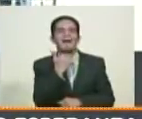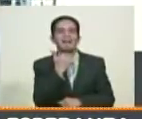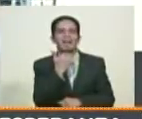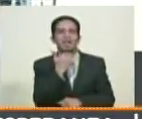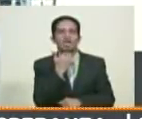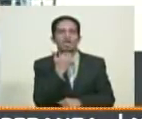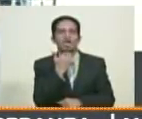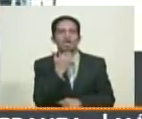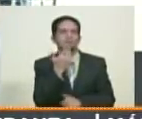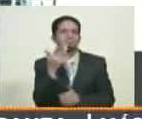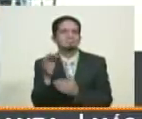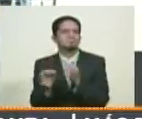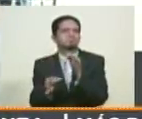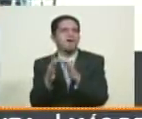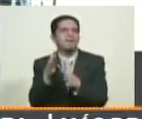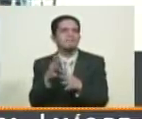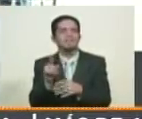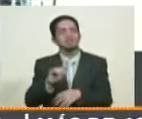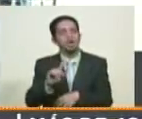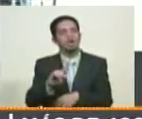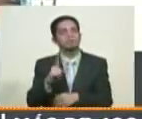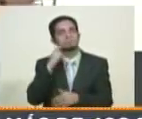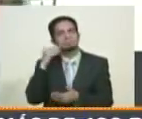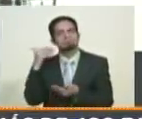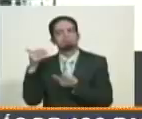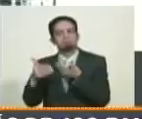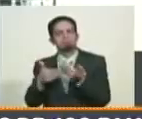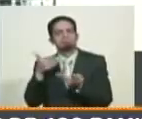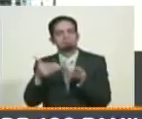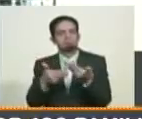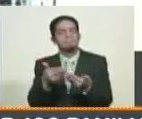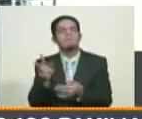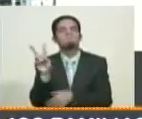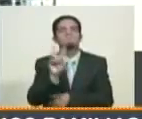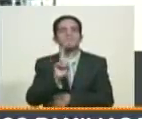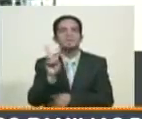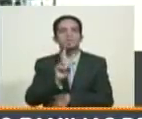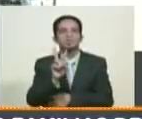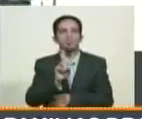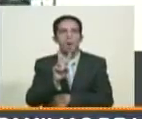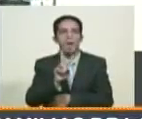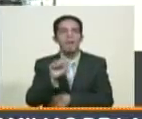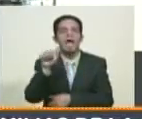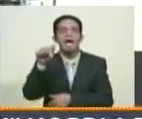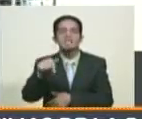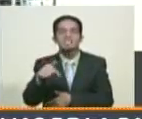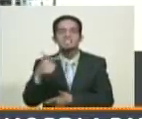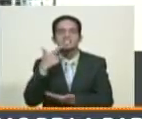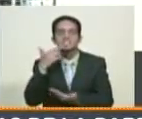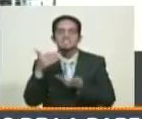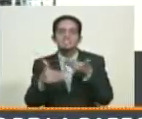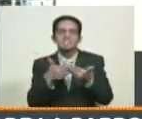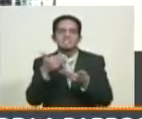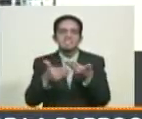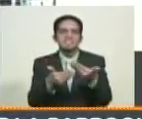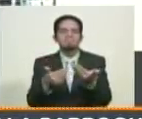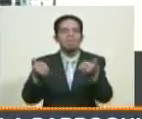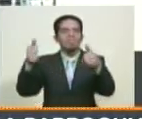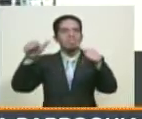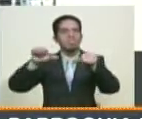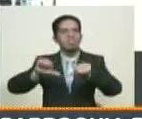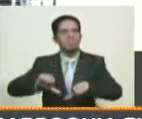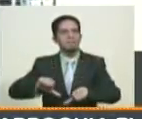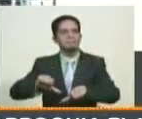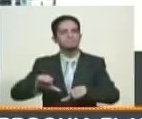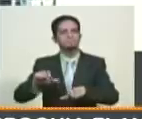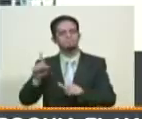vincular a una cadena de acciones violentas que Venezuela ha tenido, lamentablemente, que vivir a partir del